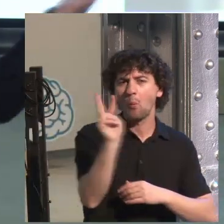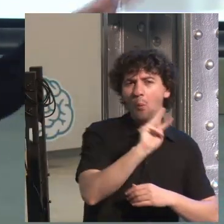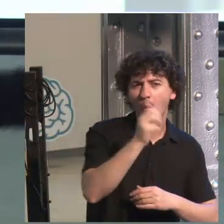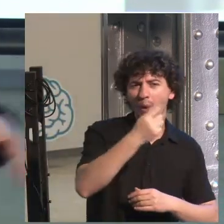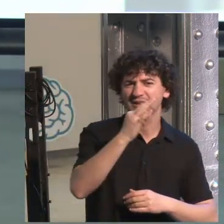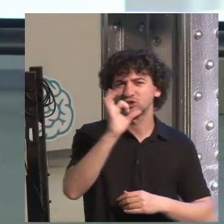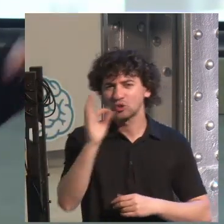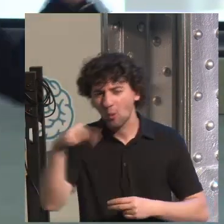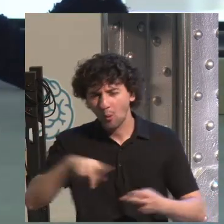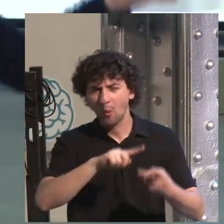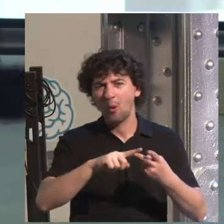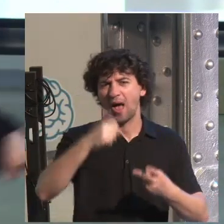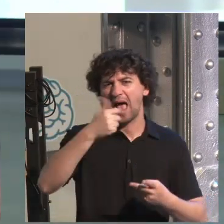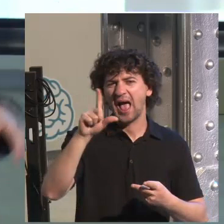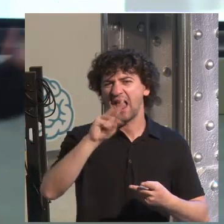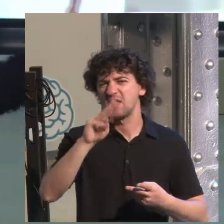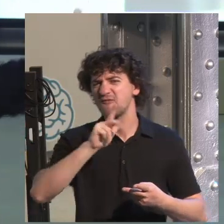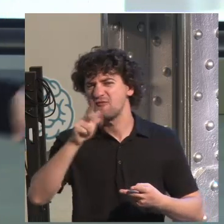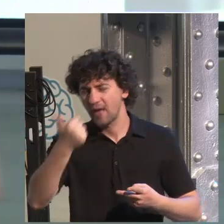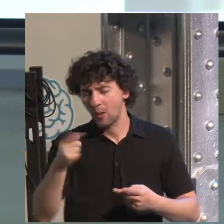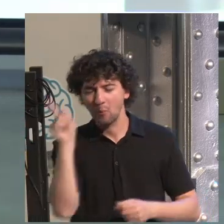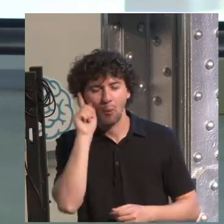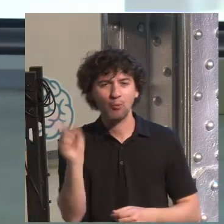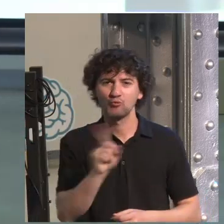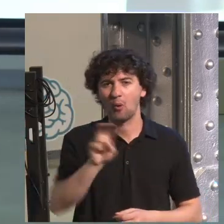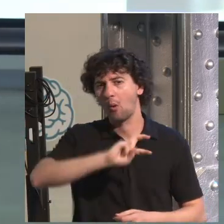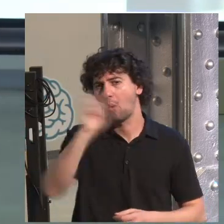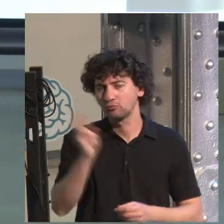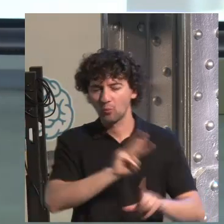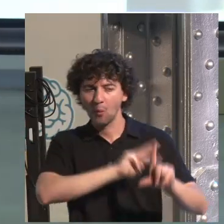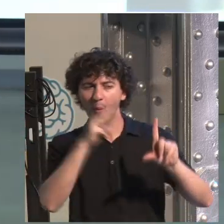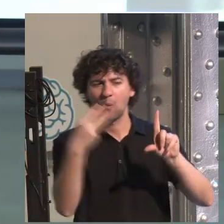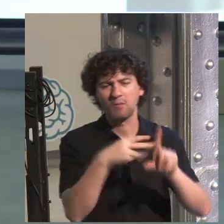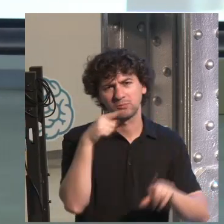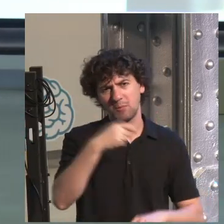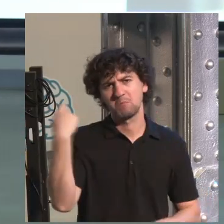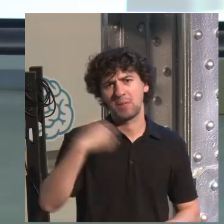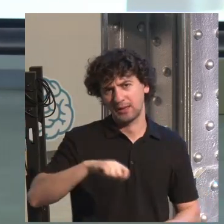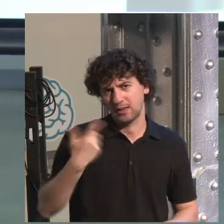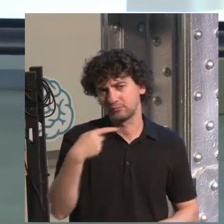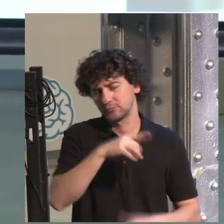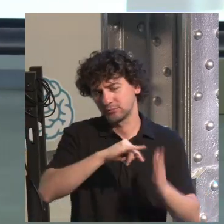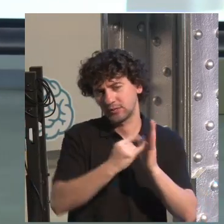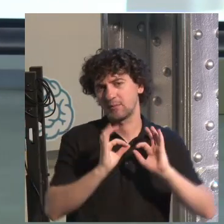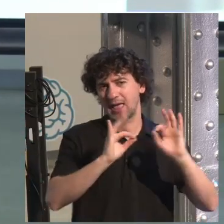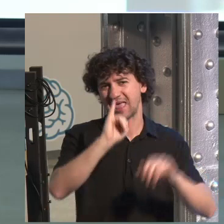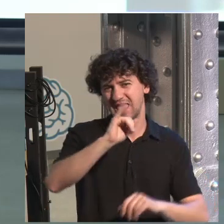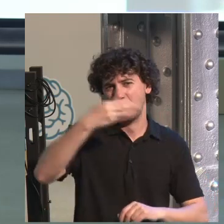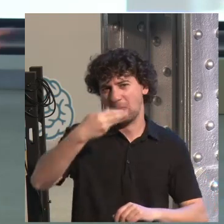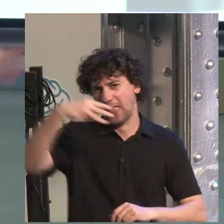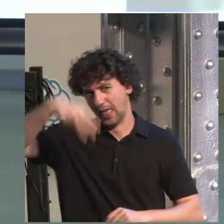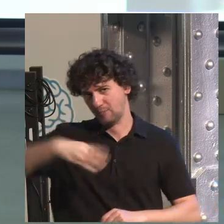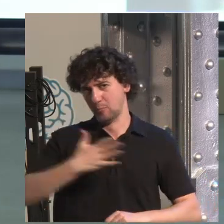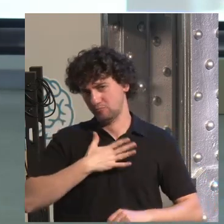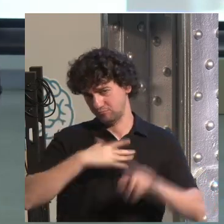Alpha, que no necesariamente están en el móvil, sino que se interacciona por la web, o este es muy caro, es un sistema propietario de IBM. Y también hay, para